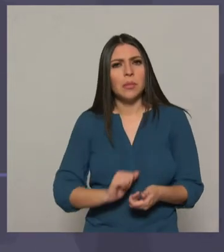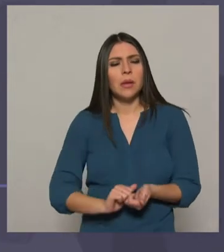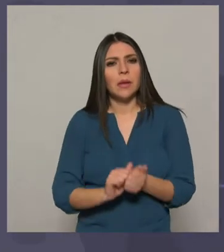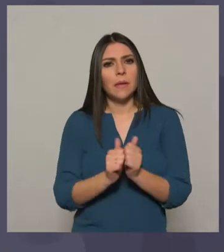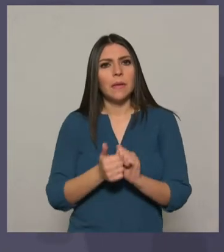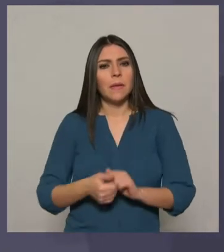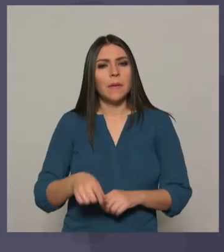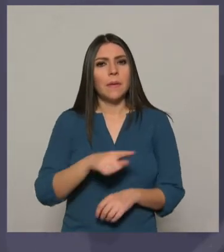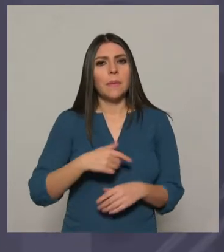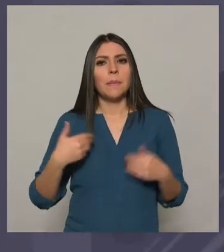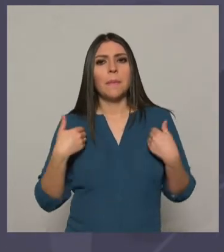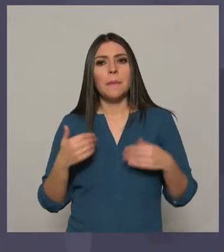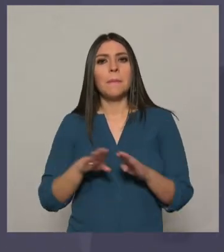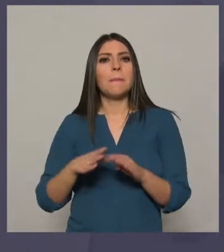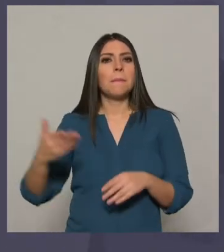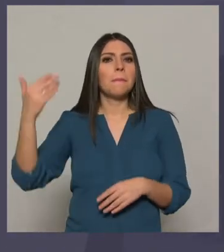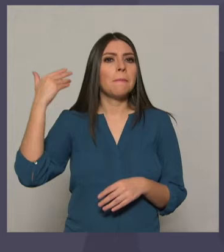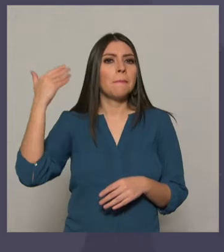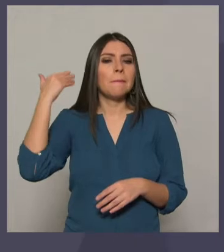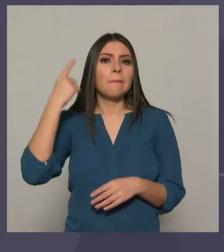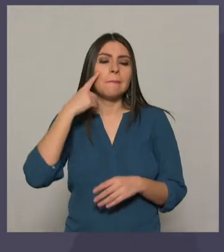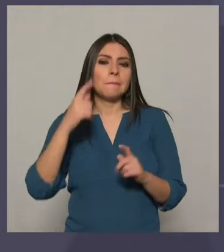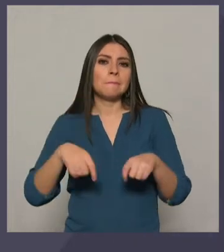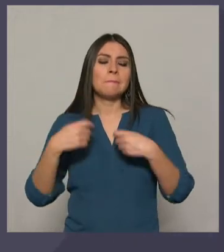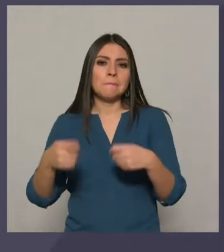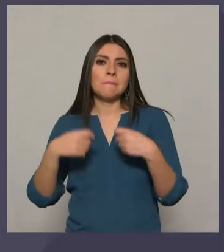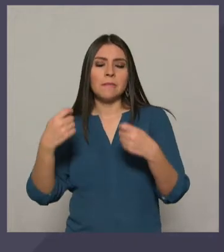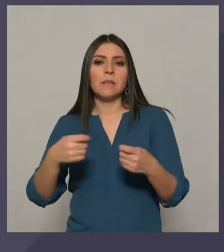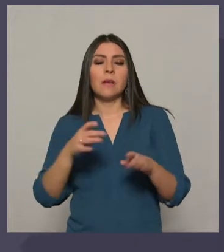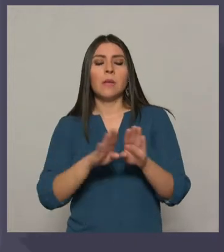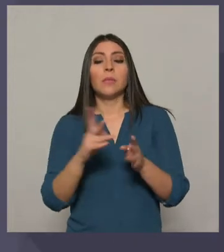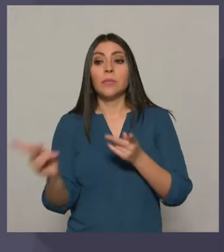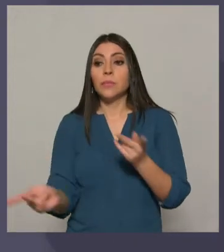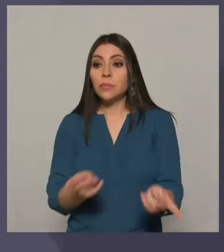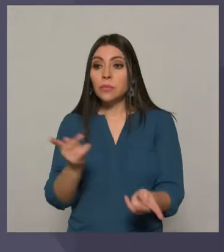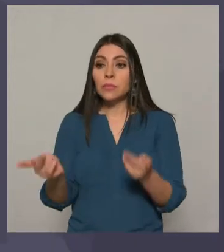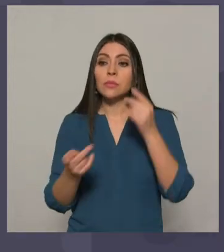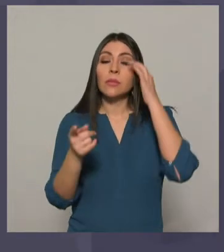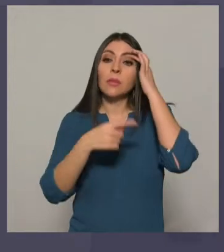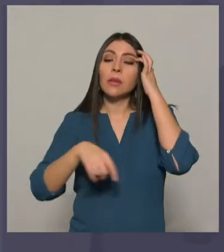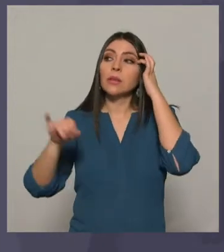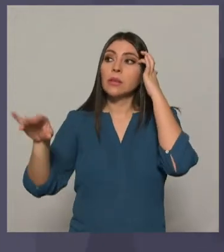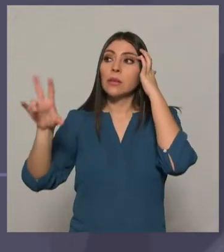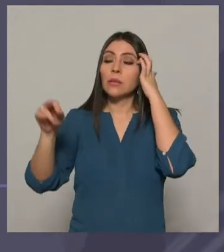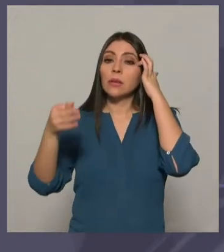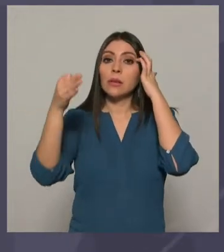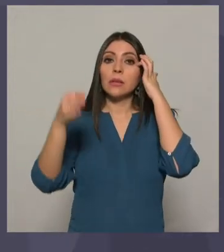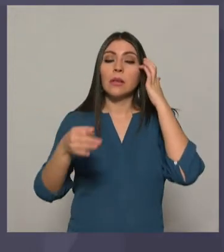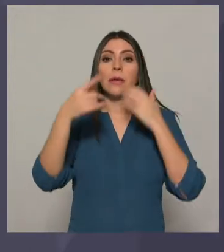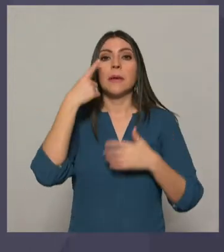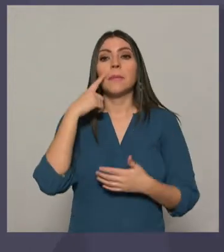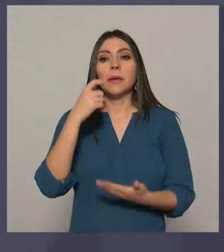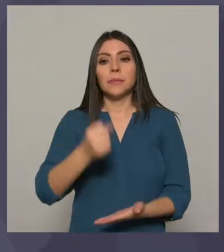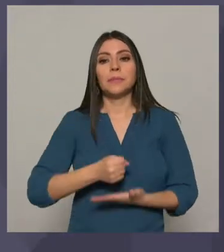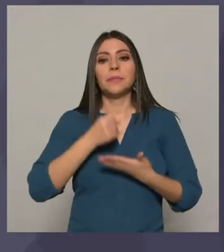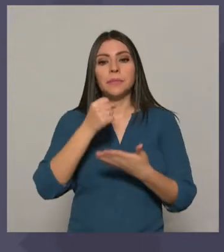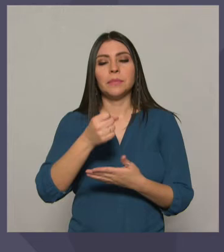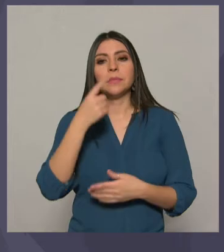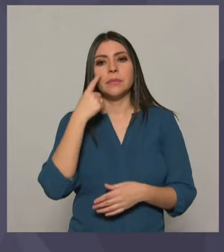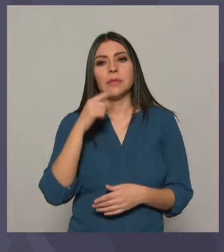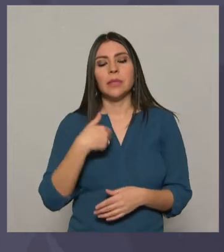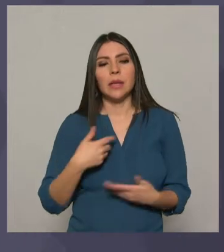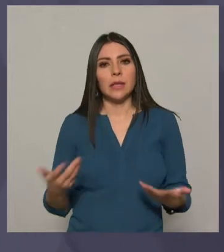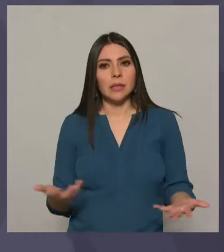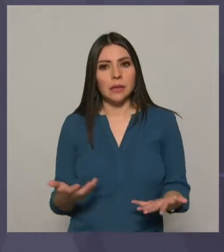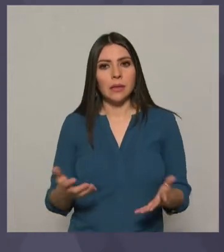caer en los vicios del pasado de estar asignando de acuerdo al cabildeo, de acuerdo a qué tanto me aprobaron o no me aprobaron el informe de la asignación de recursos que